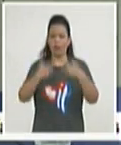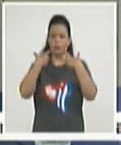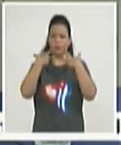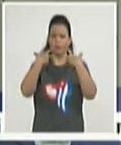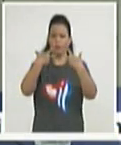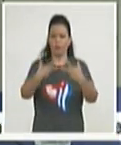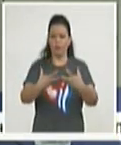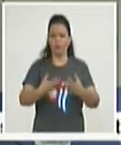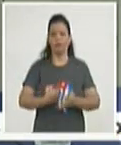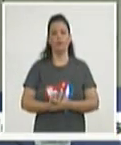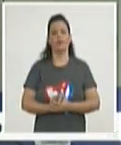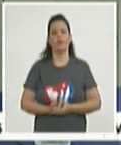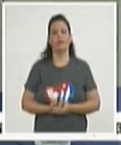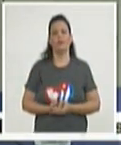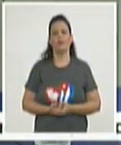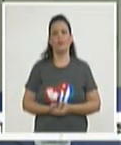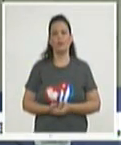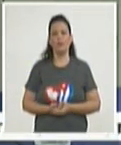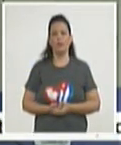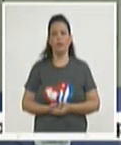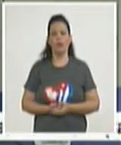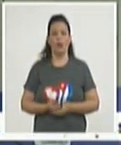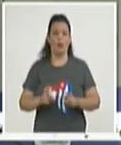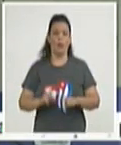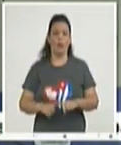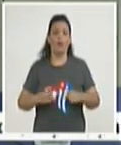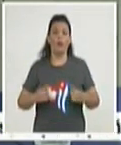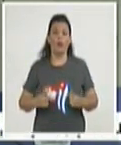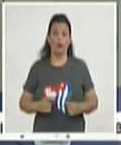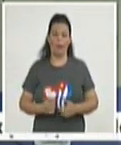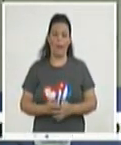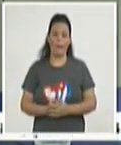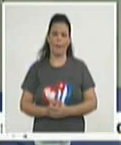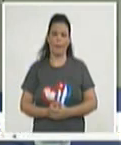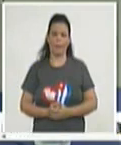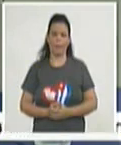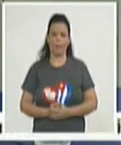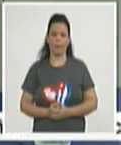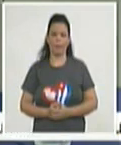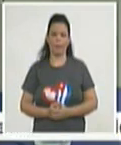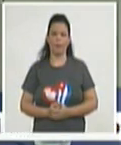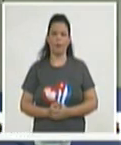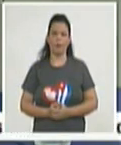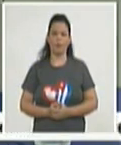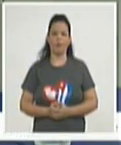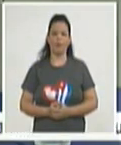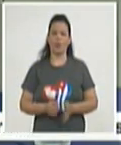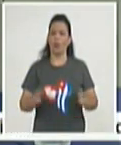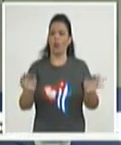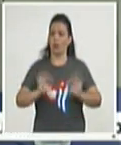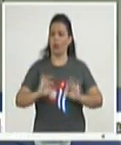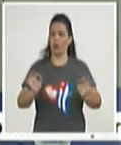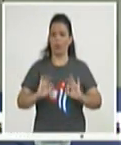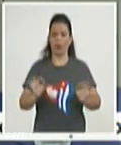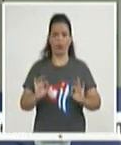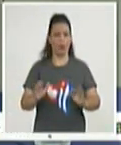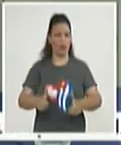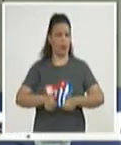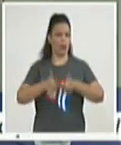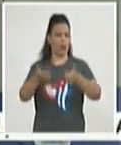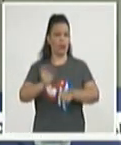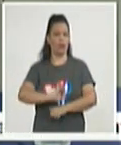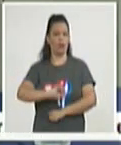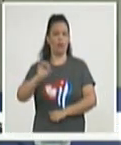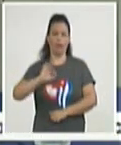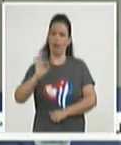valor muy alto, porque realmente todavía no se logra y al final